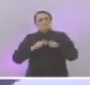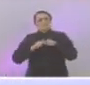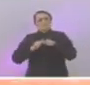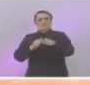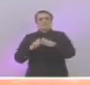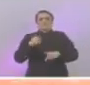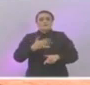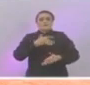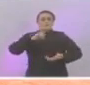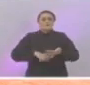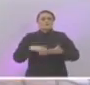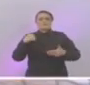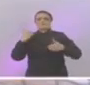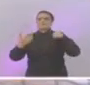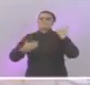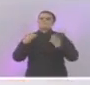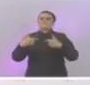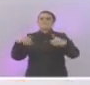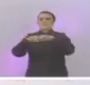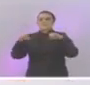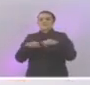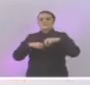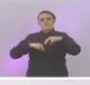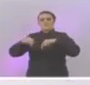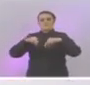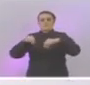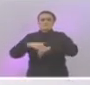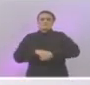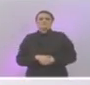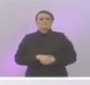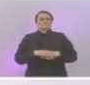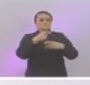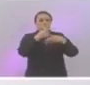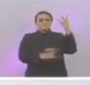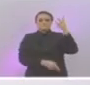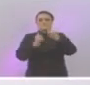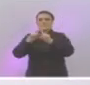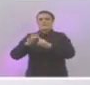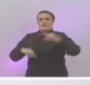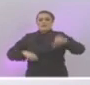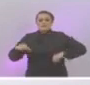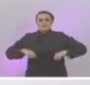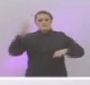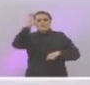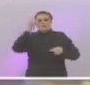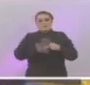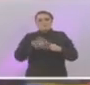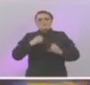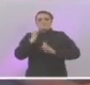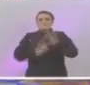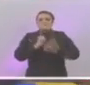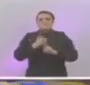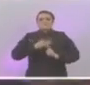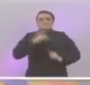las satisfacciones y los triunfos con el equipo de fútbol. En todas estas actividades culturales y deportivas, les